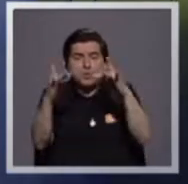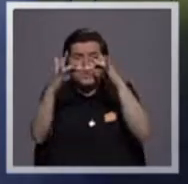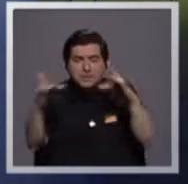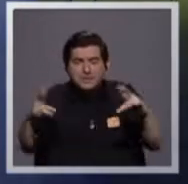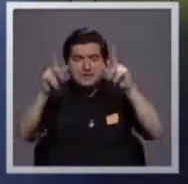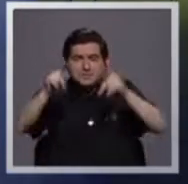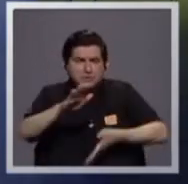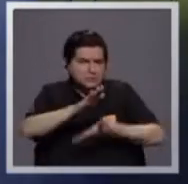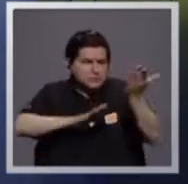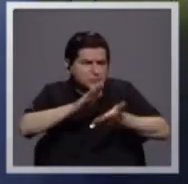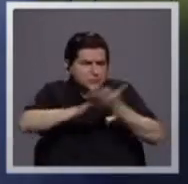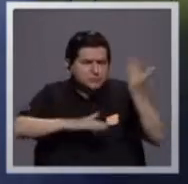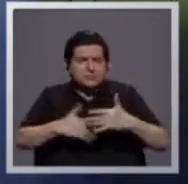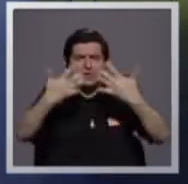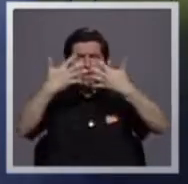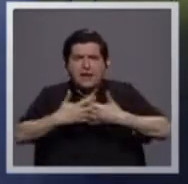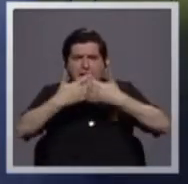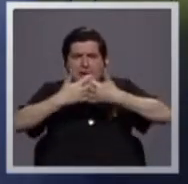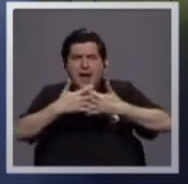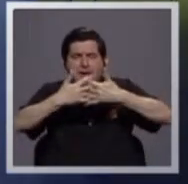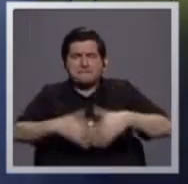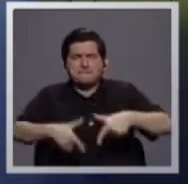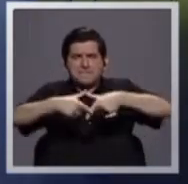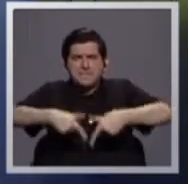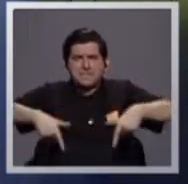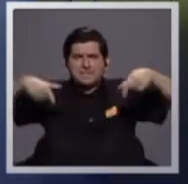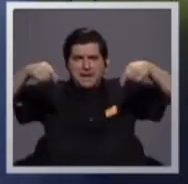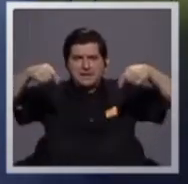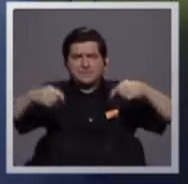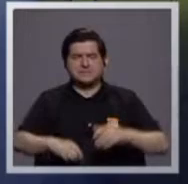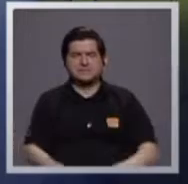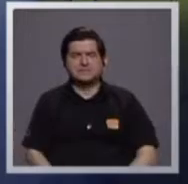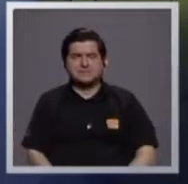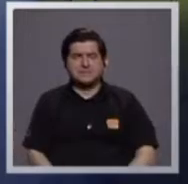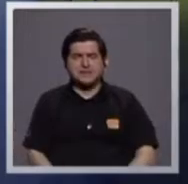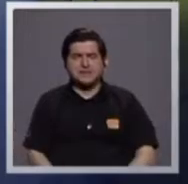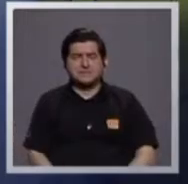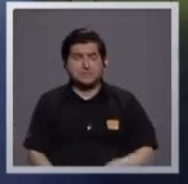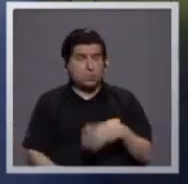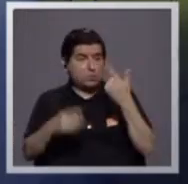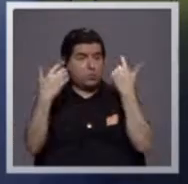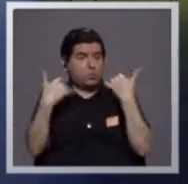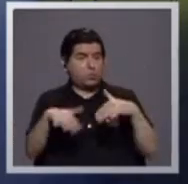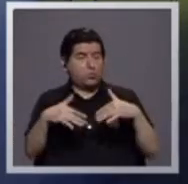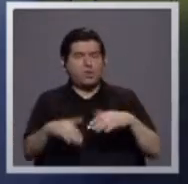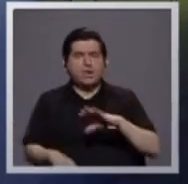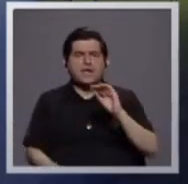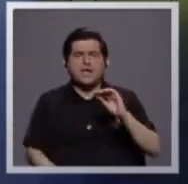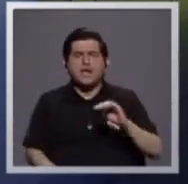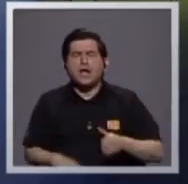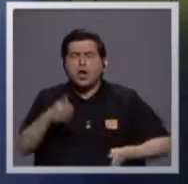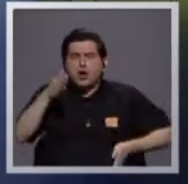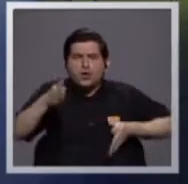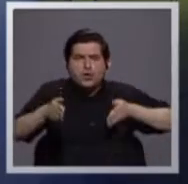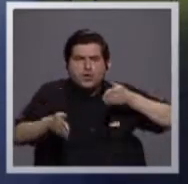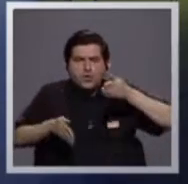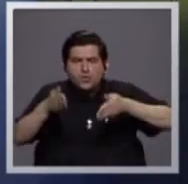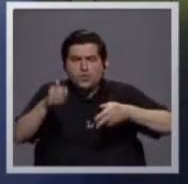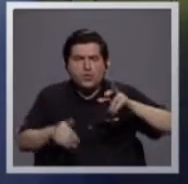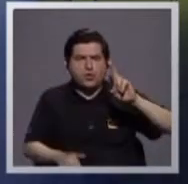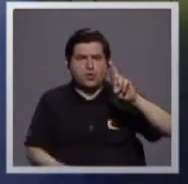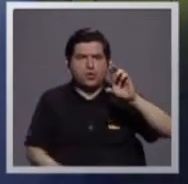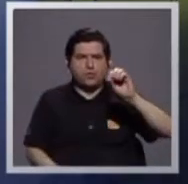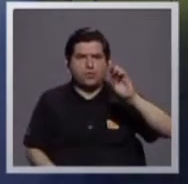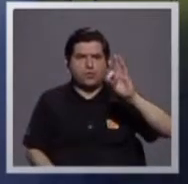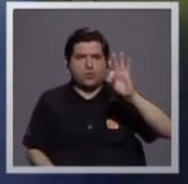fue y las empresas japonesas, eficientes como son, siguen. Y la otra cosa es los robots, en lo cual los